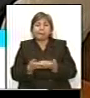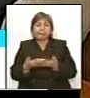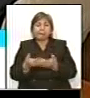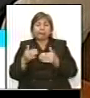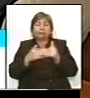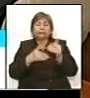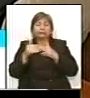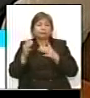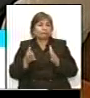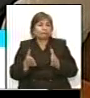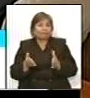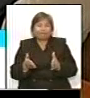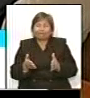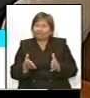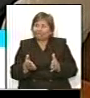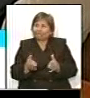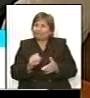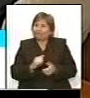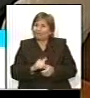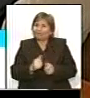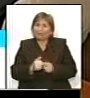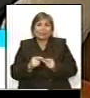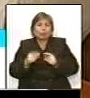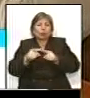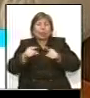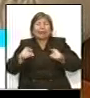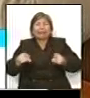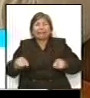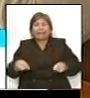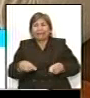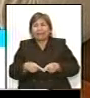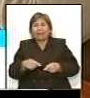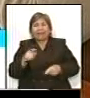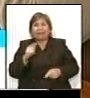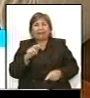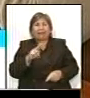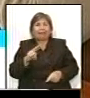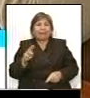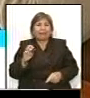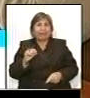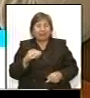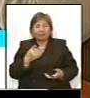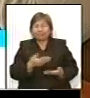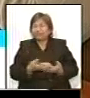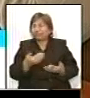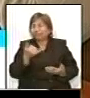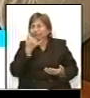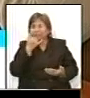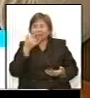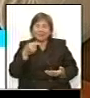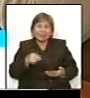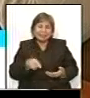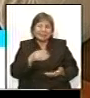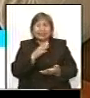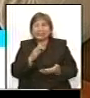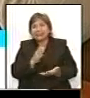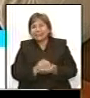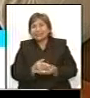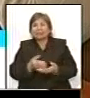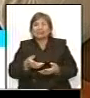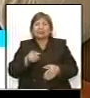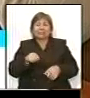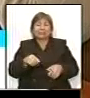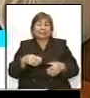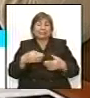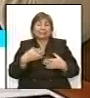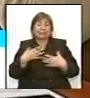cambios, sino además de los terrenos de contingencia, que es a donde muchas veces tiene que migrar el servicio de salud,